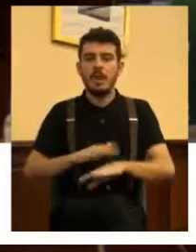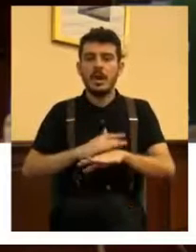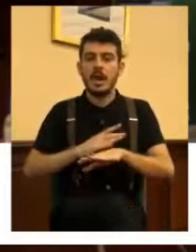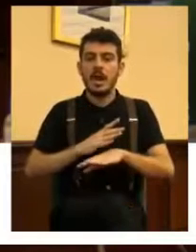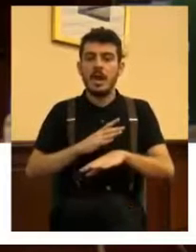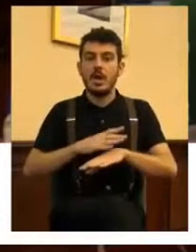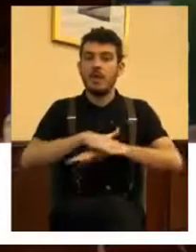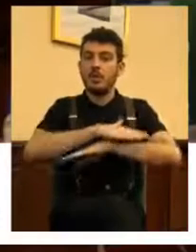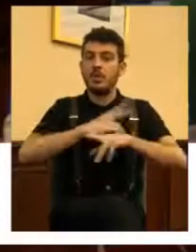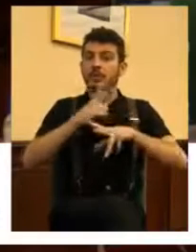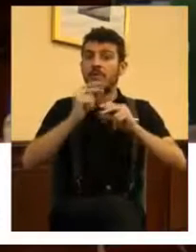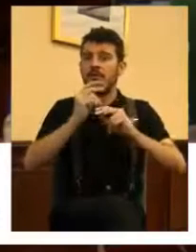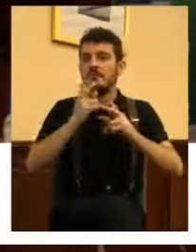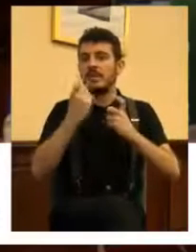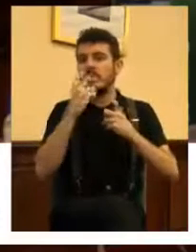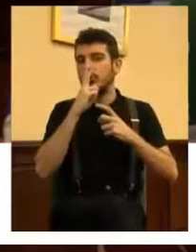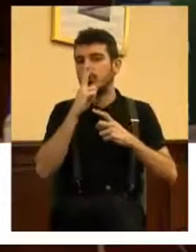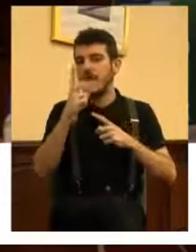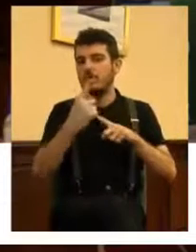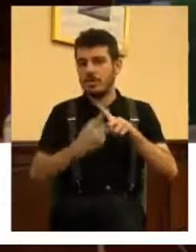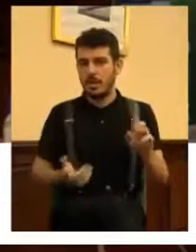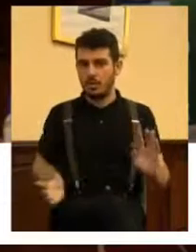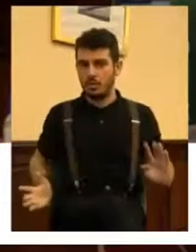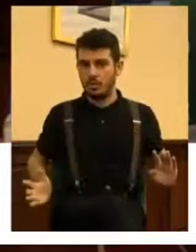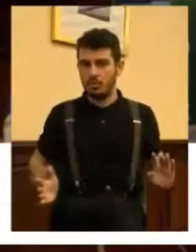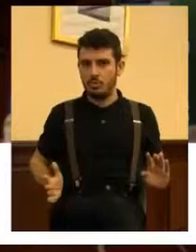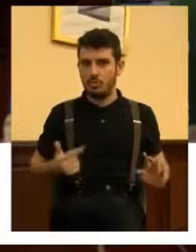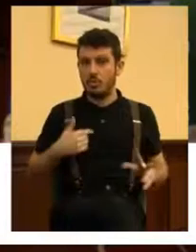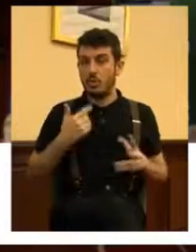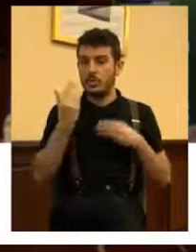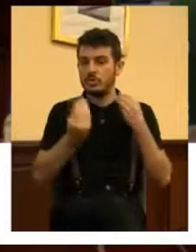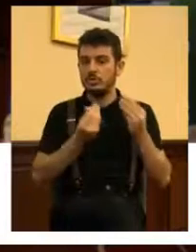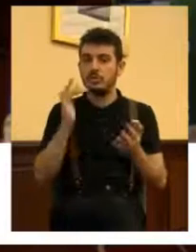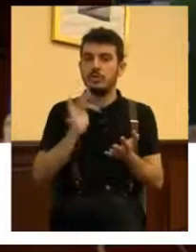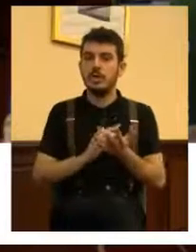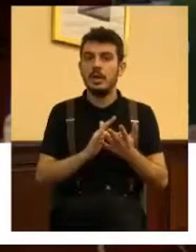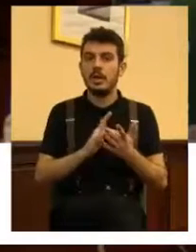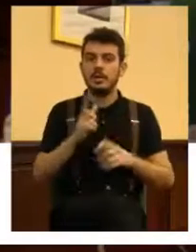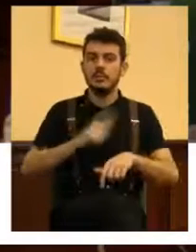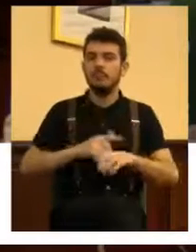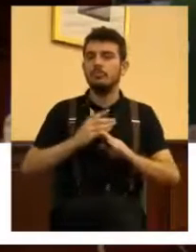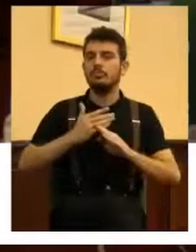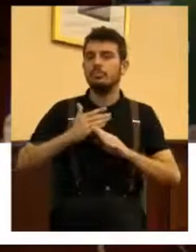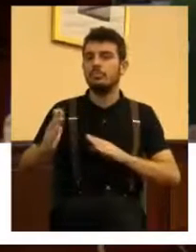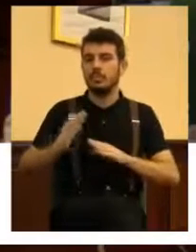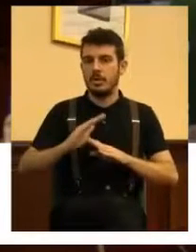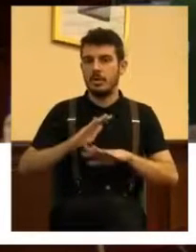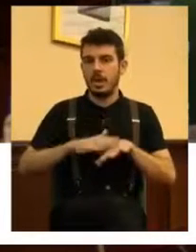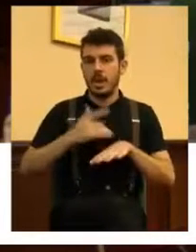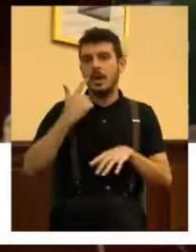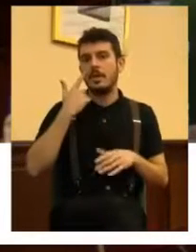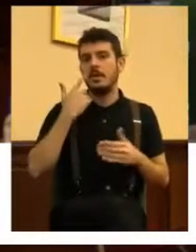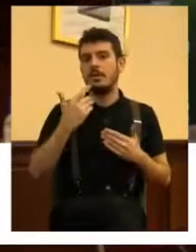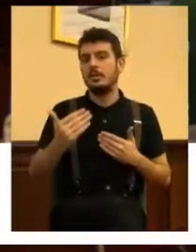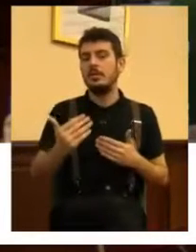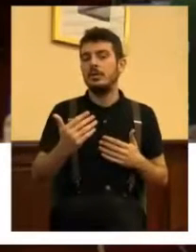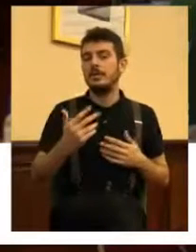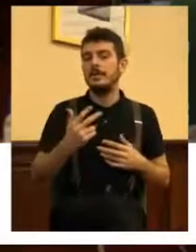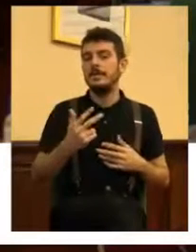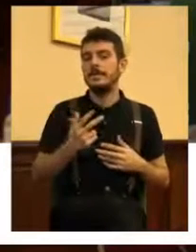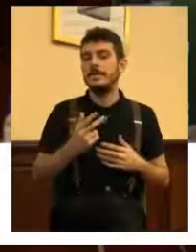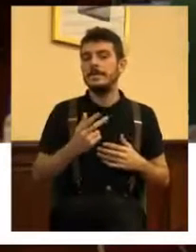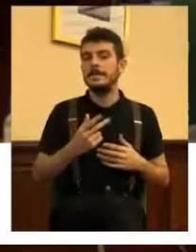este mandato quedan 2 años y medio. Yo creo que es un tiempo suficiente como para poder valorar la